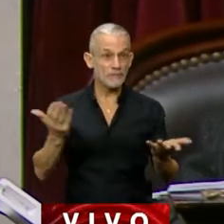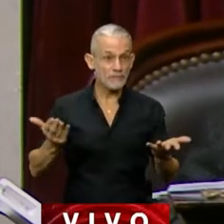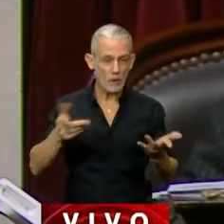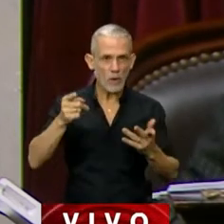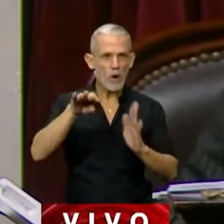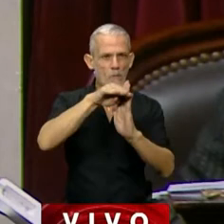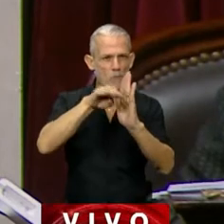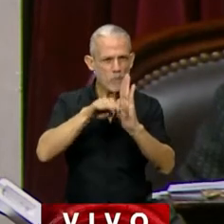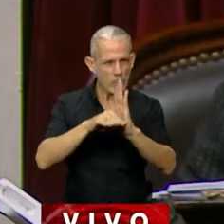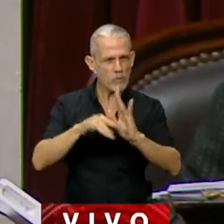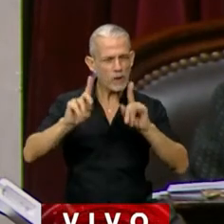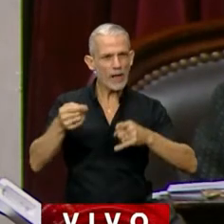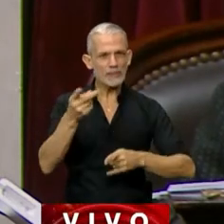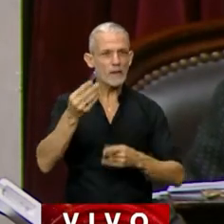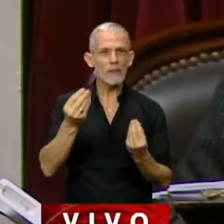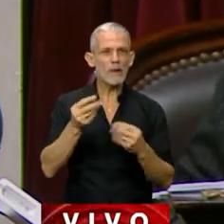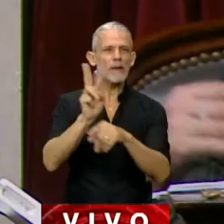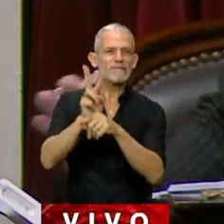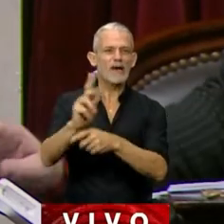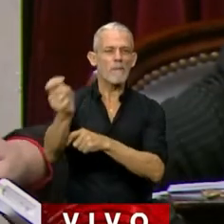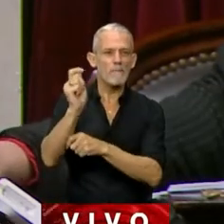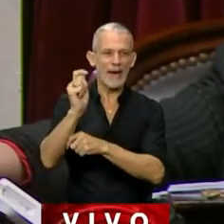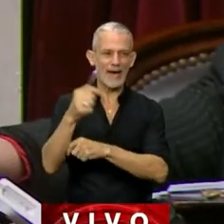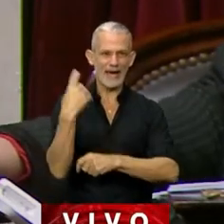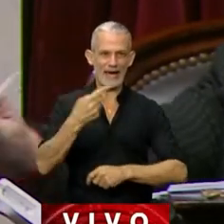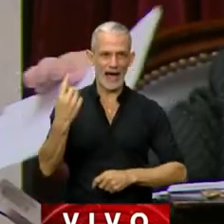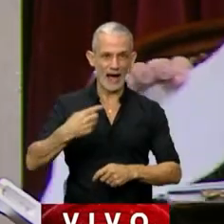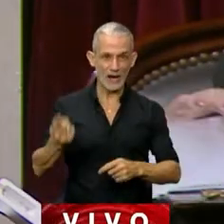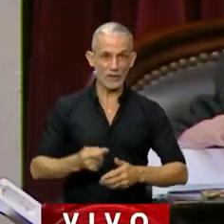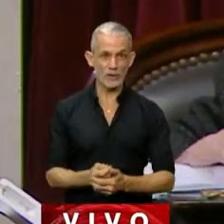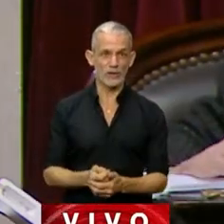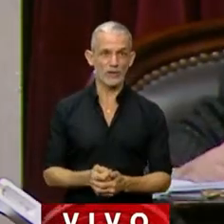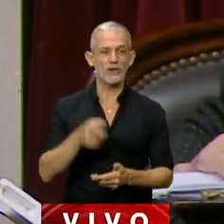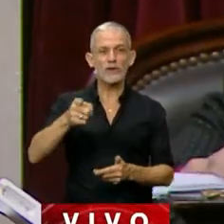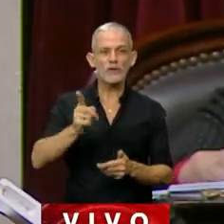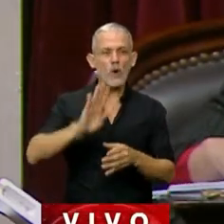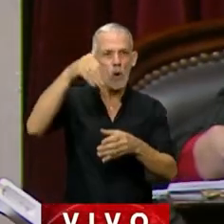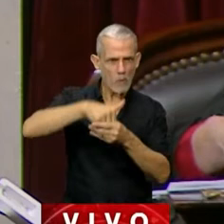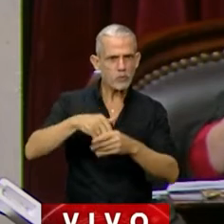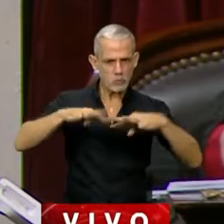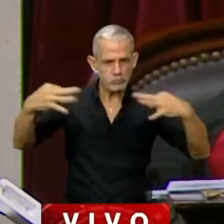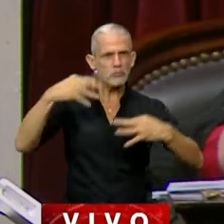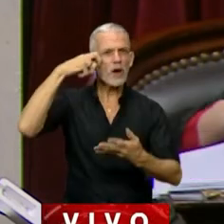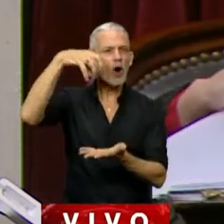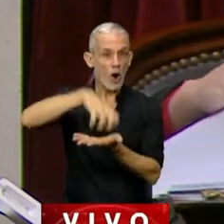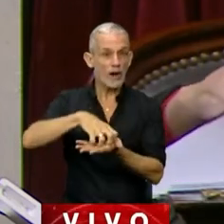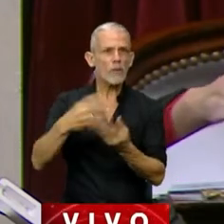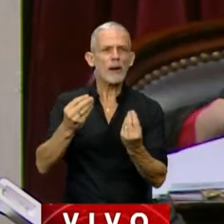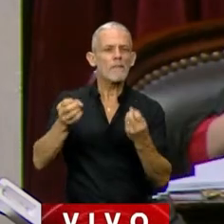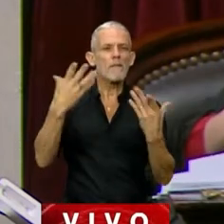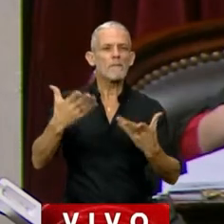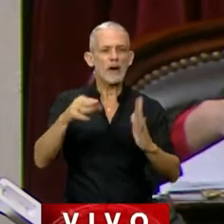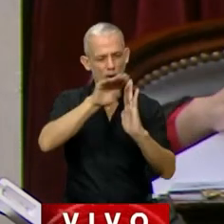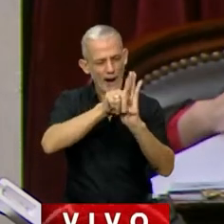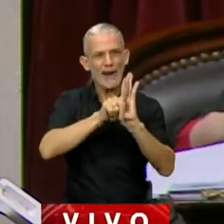Bueno, hay otras medidas que se han venido tomando para conservar la pesca. Nosotros hemos sido parte de esas votaciones acá en mejorar justamente